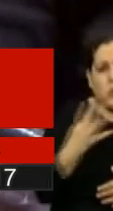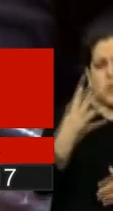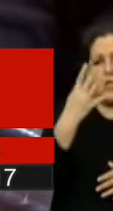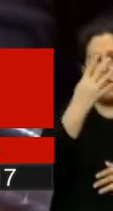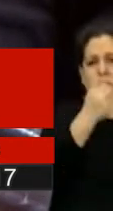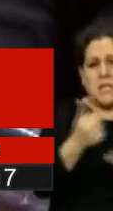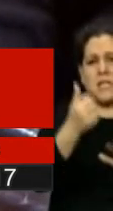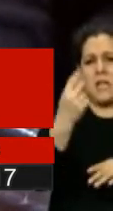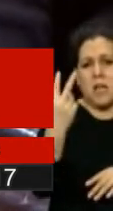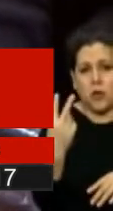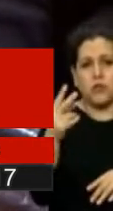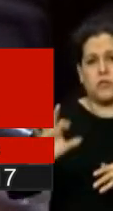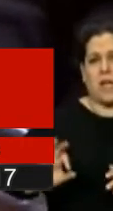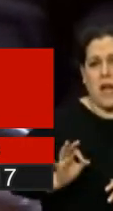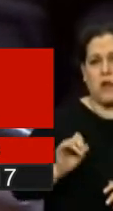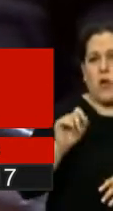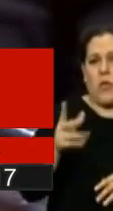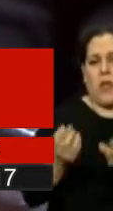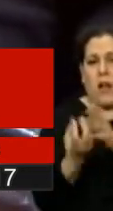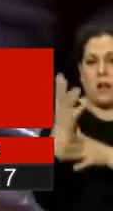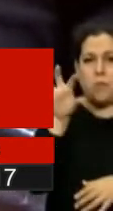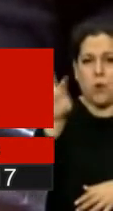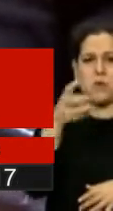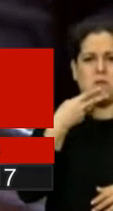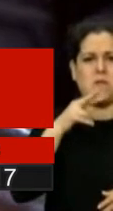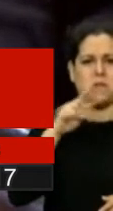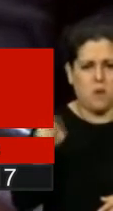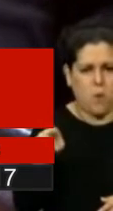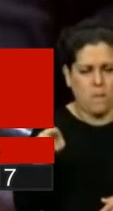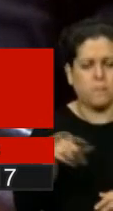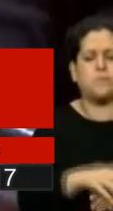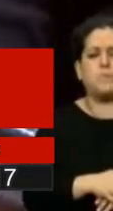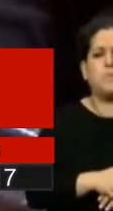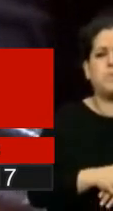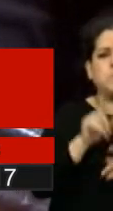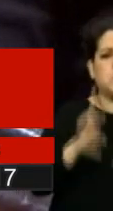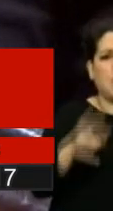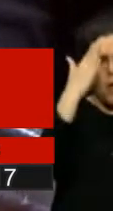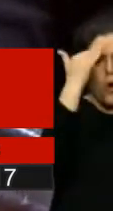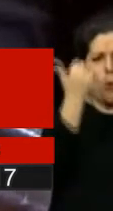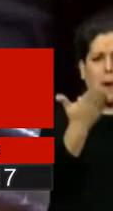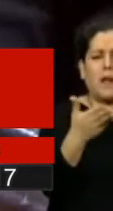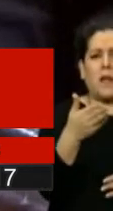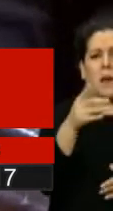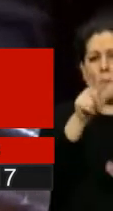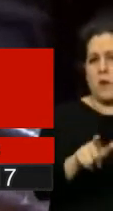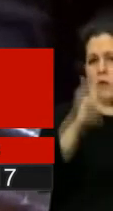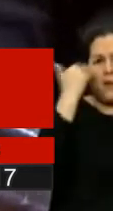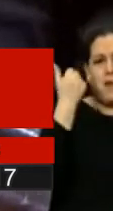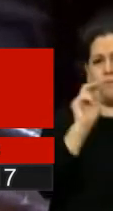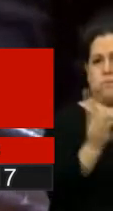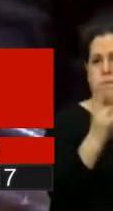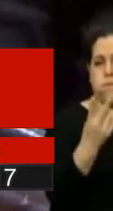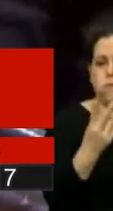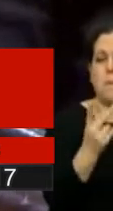hablar, me imagino, los diputados, exponer esta situación? Esto pasa y se comienza a analizar en las